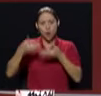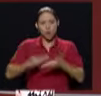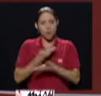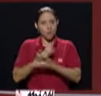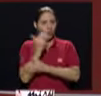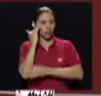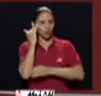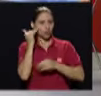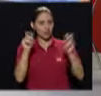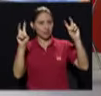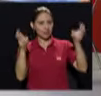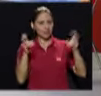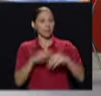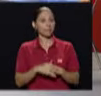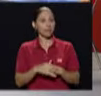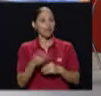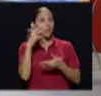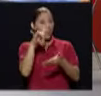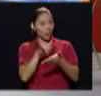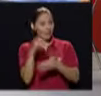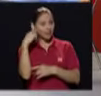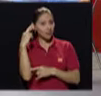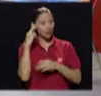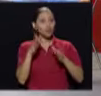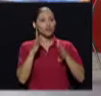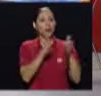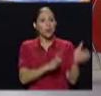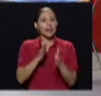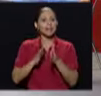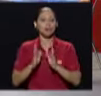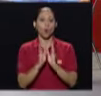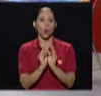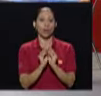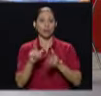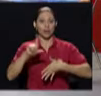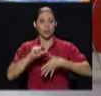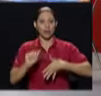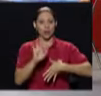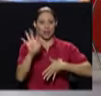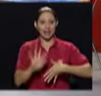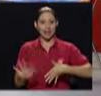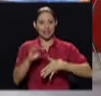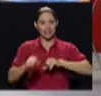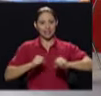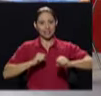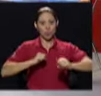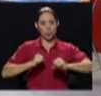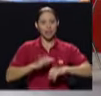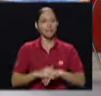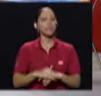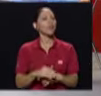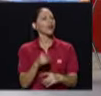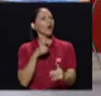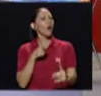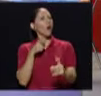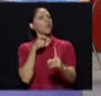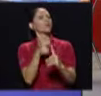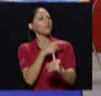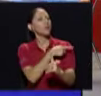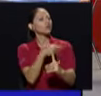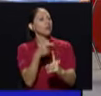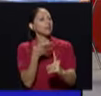conocer en torno a este tema, y precisamente por eso fue que se organizó este Congreso Latinoamericano y del Caribe de Sismología. ¿Cuál fue el objetivo que